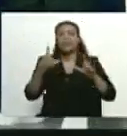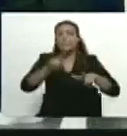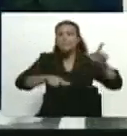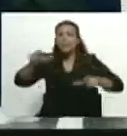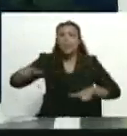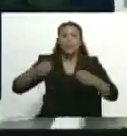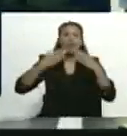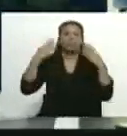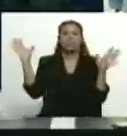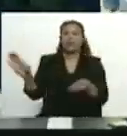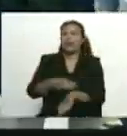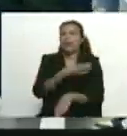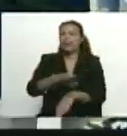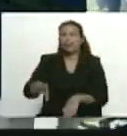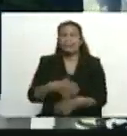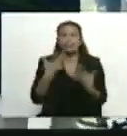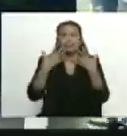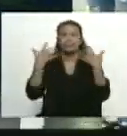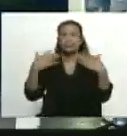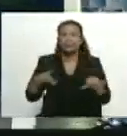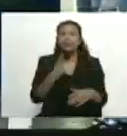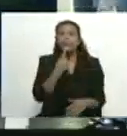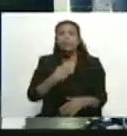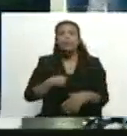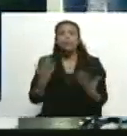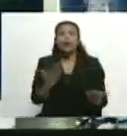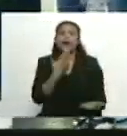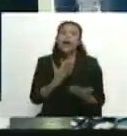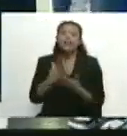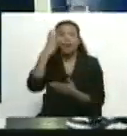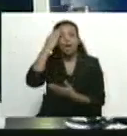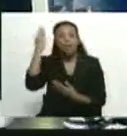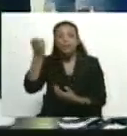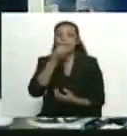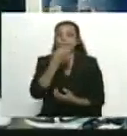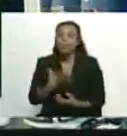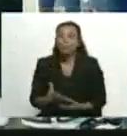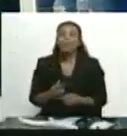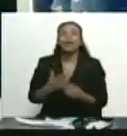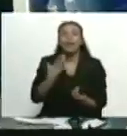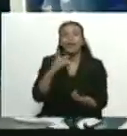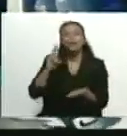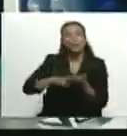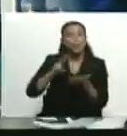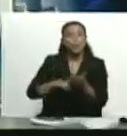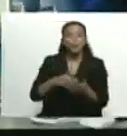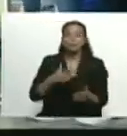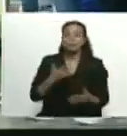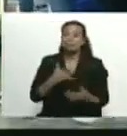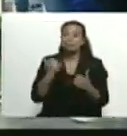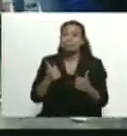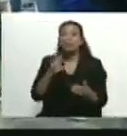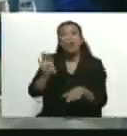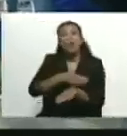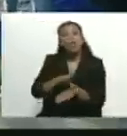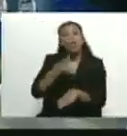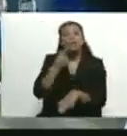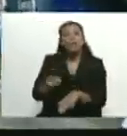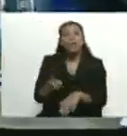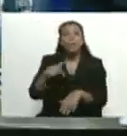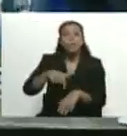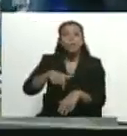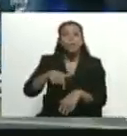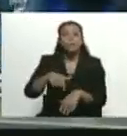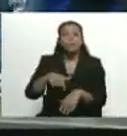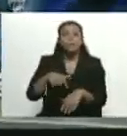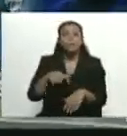precedente. ¿Y cómo se sintieron ustedes? ¿Qué me dice? Gracias a Dios, bien. ¿Verdad? De verdad la pasamos súper brutal. ¿Dónde cantaste tú? A mí me tocó